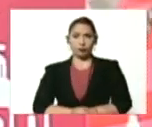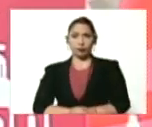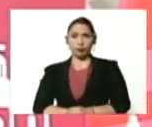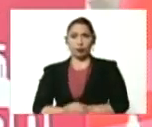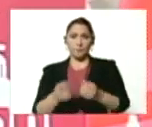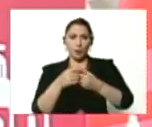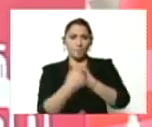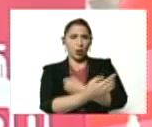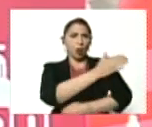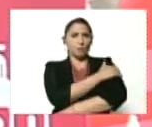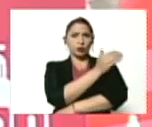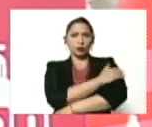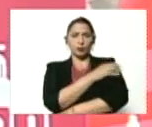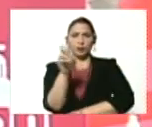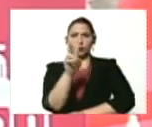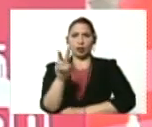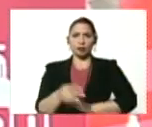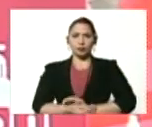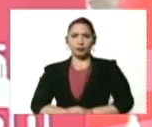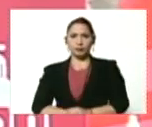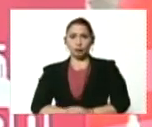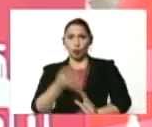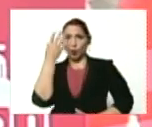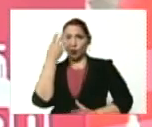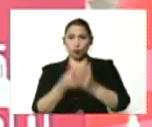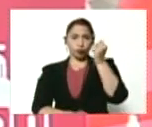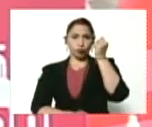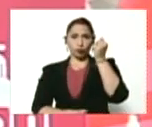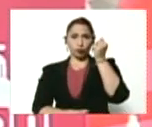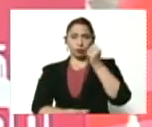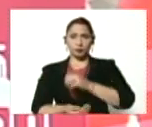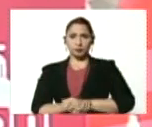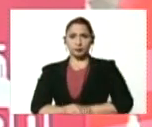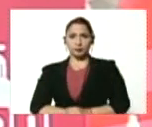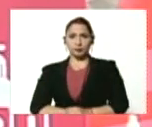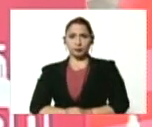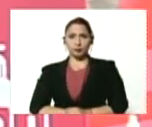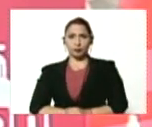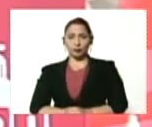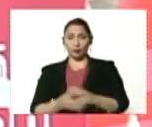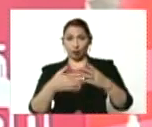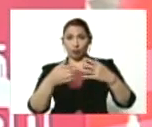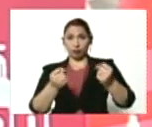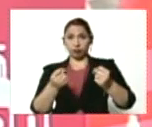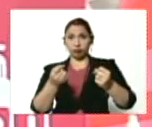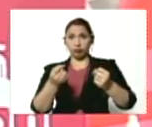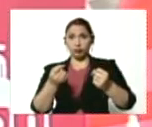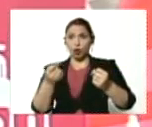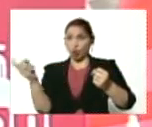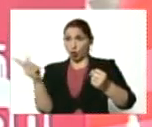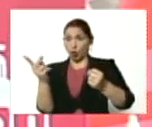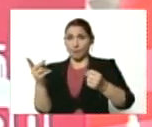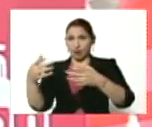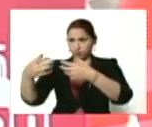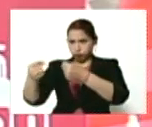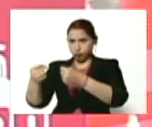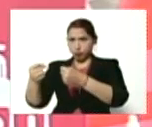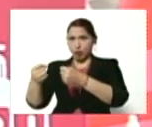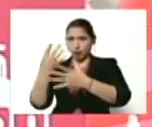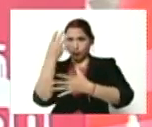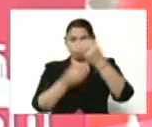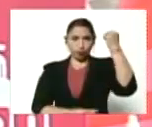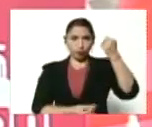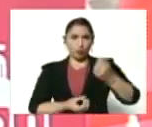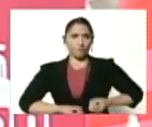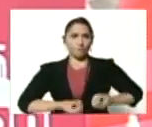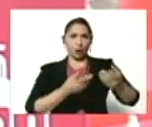sectores de la oposición venezolana se fugaron de la cárcel en la que estaban recluidos y por supuesto fueron a dar